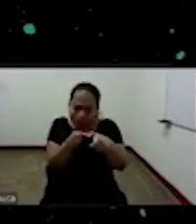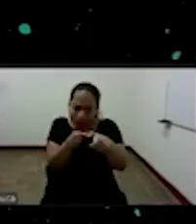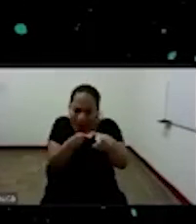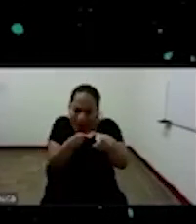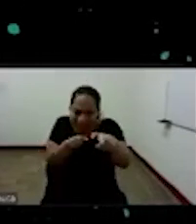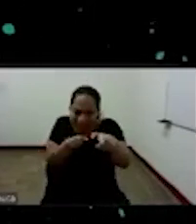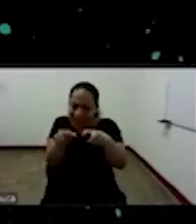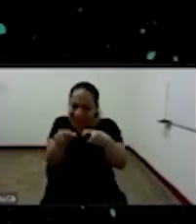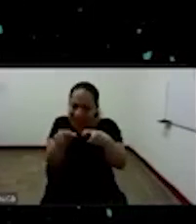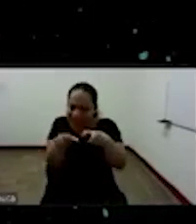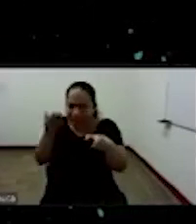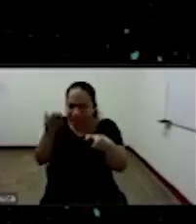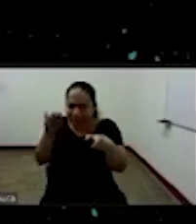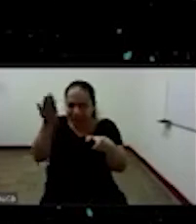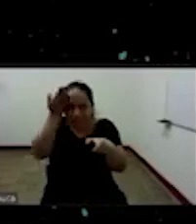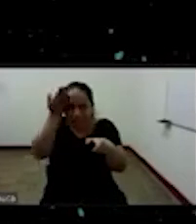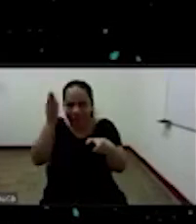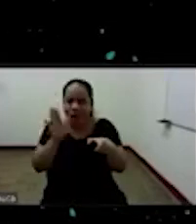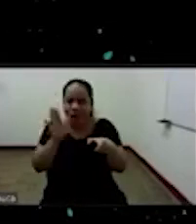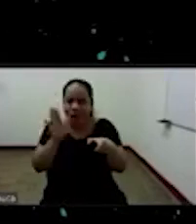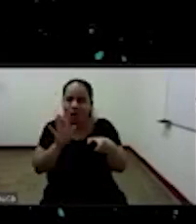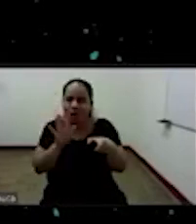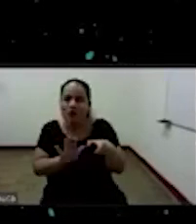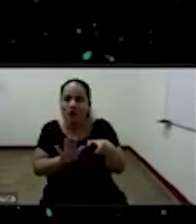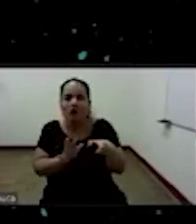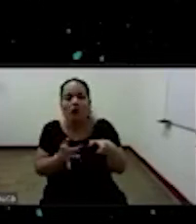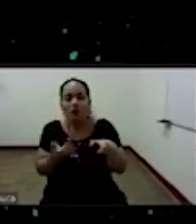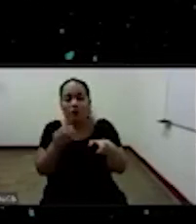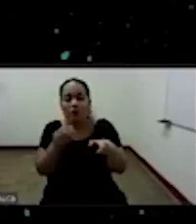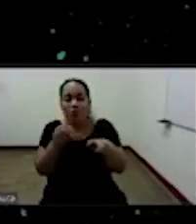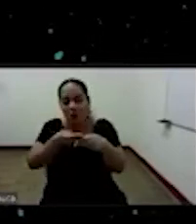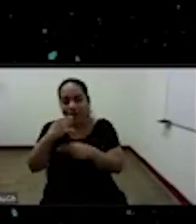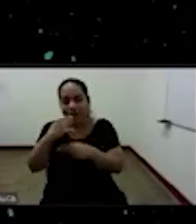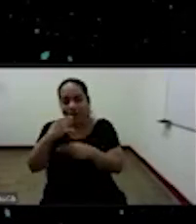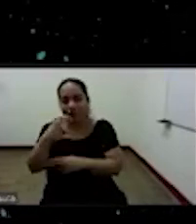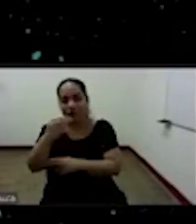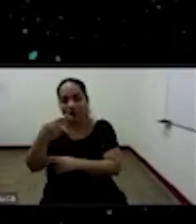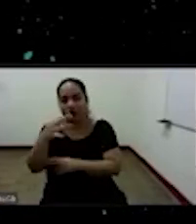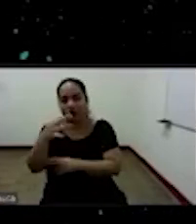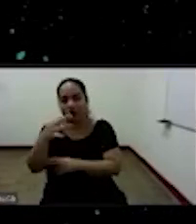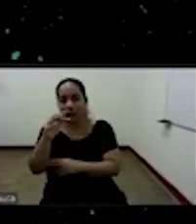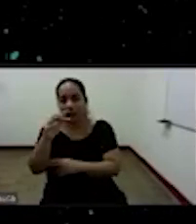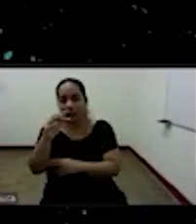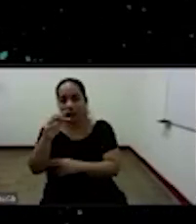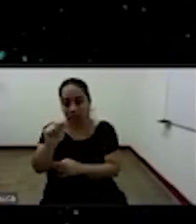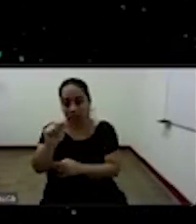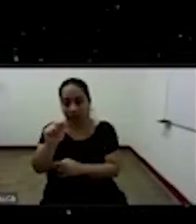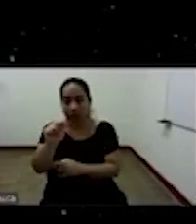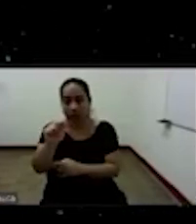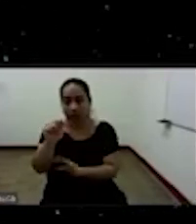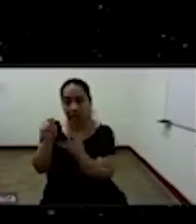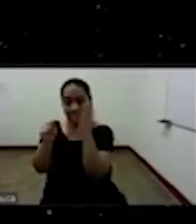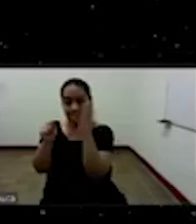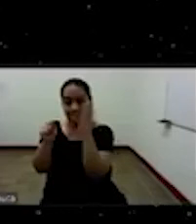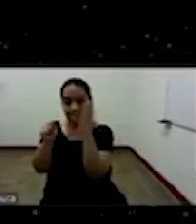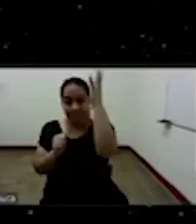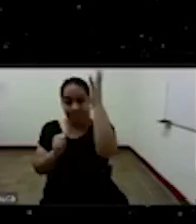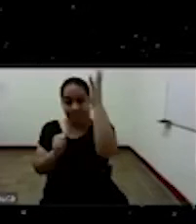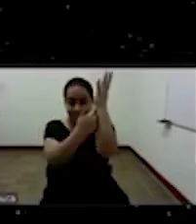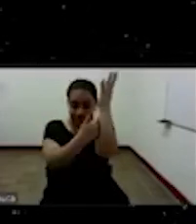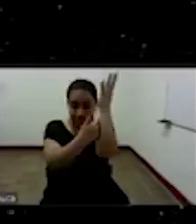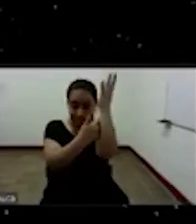en material por ejemplo de de chota que es esa palma esa palma